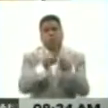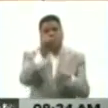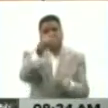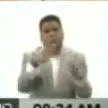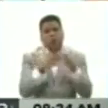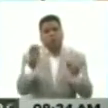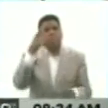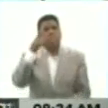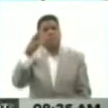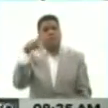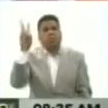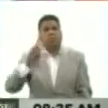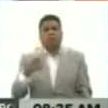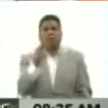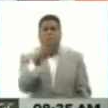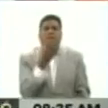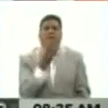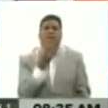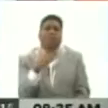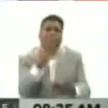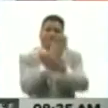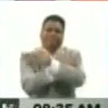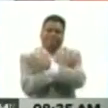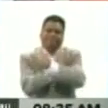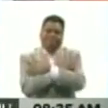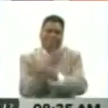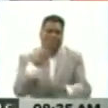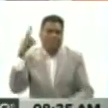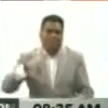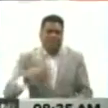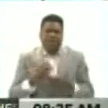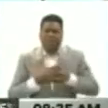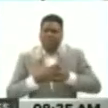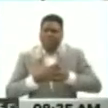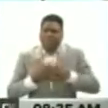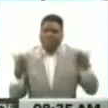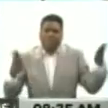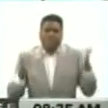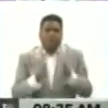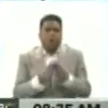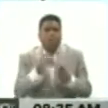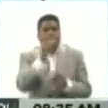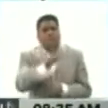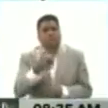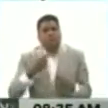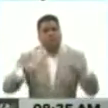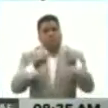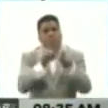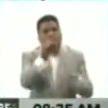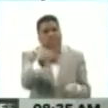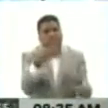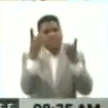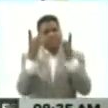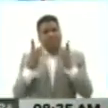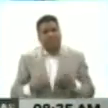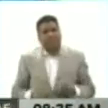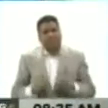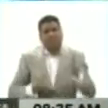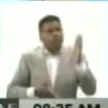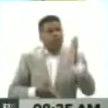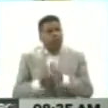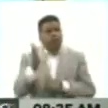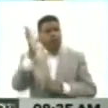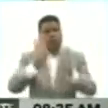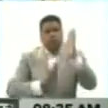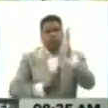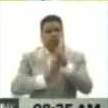pueblo venezolano. Tú eres un ejemplo de ello, te felicito de verdad. Gracias. Mi admiración para personas como tú que han decidido salir adelante y que han decidido,